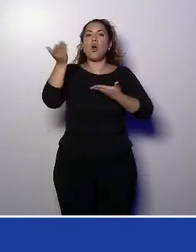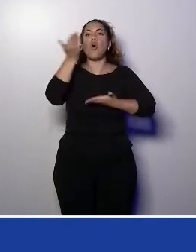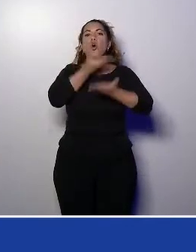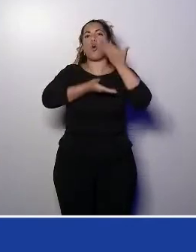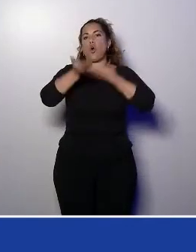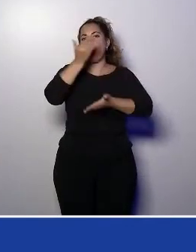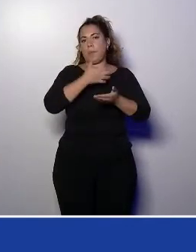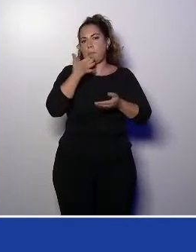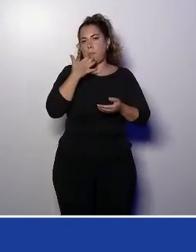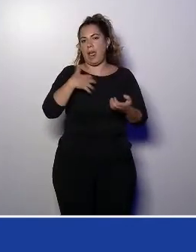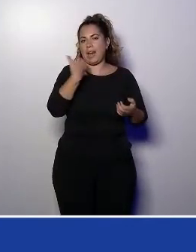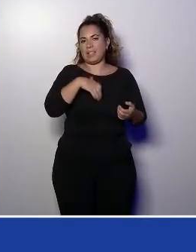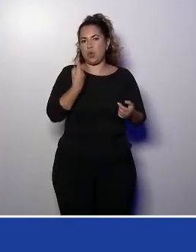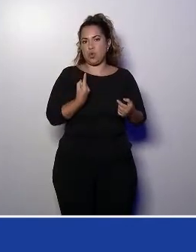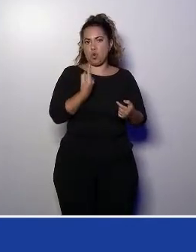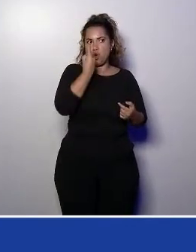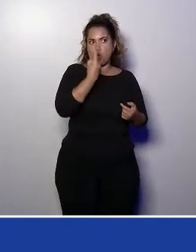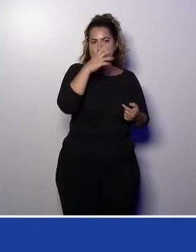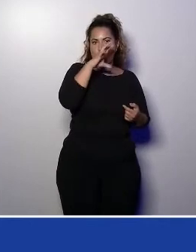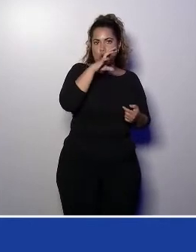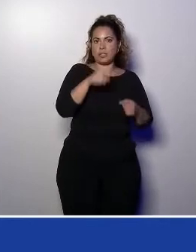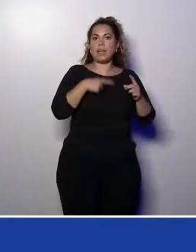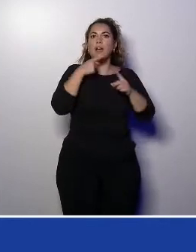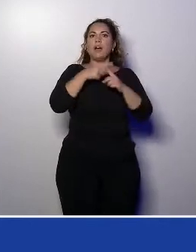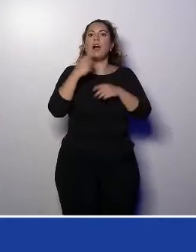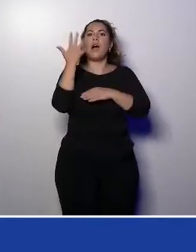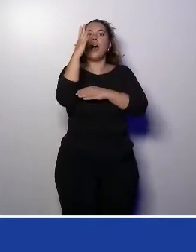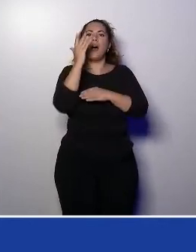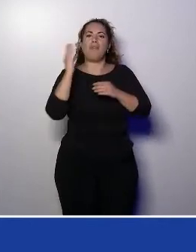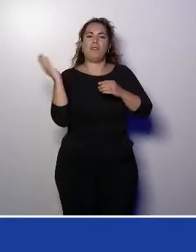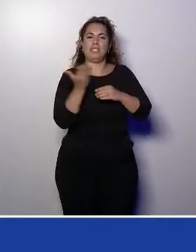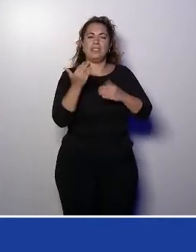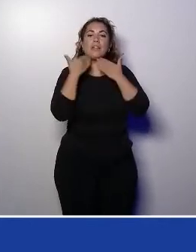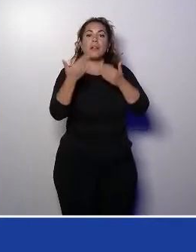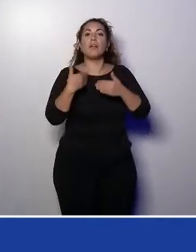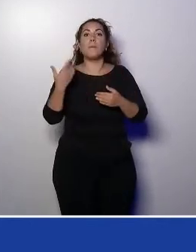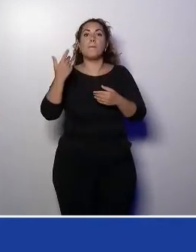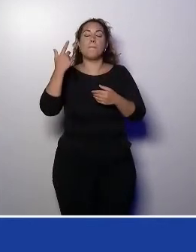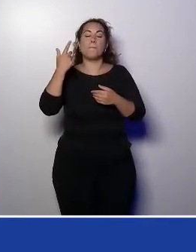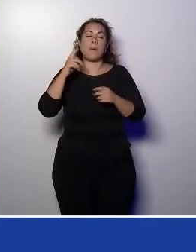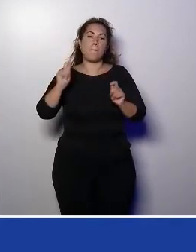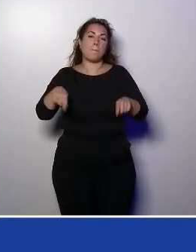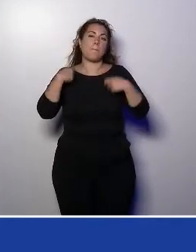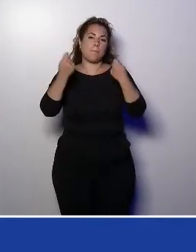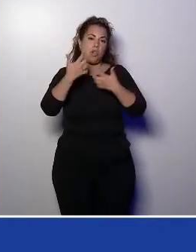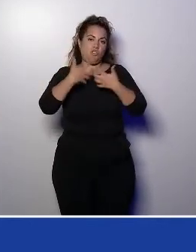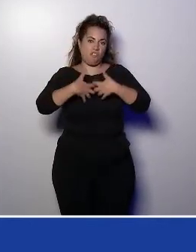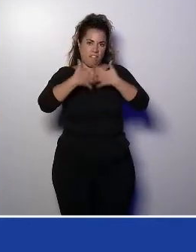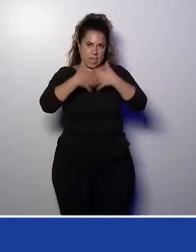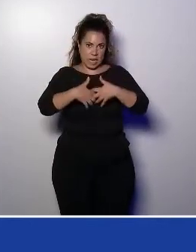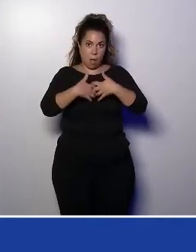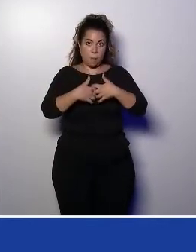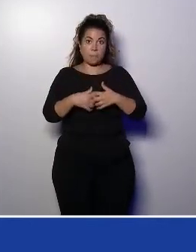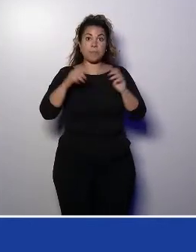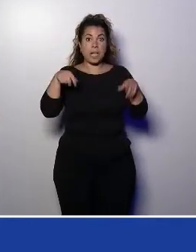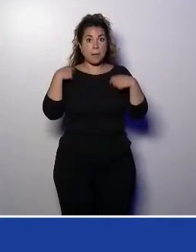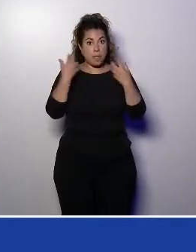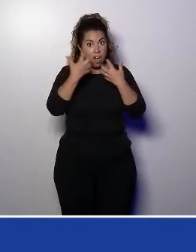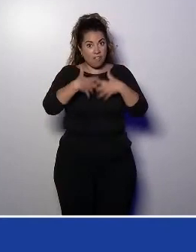el norte argentino en una reforestación a partir de nuestra biofábrica. Esta biofábrica también